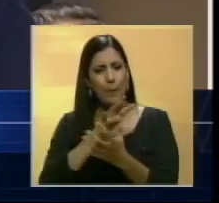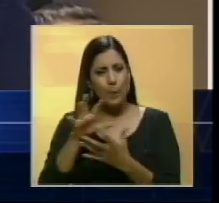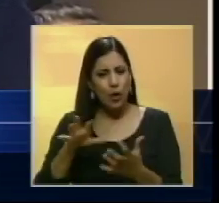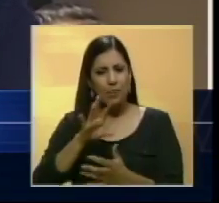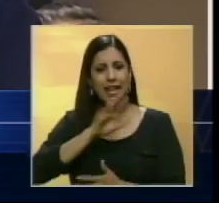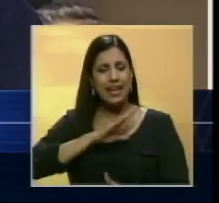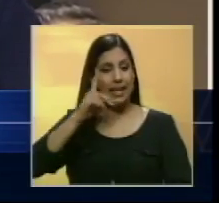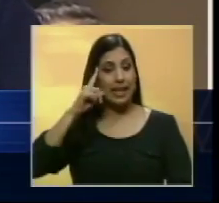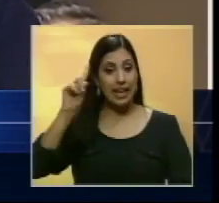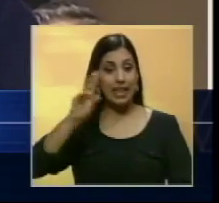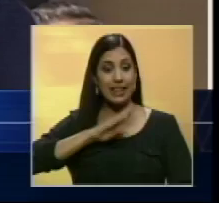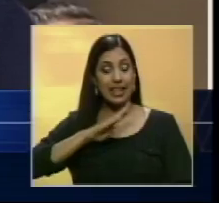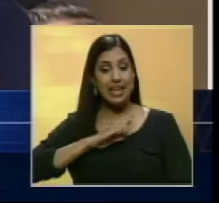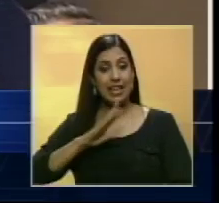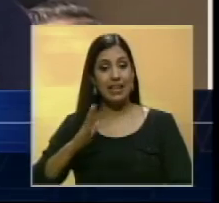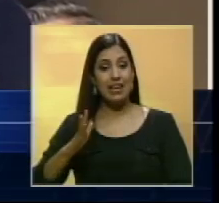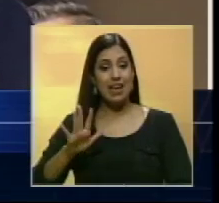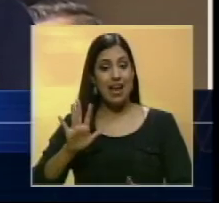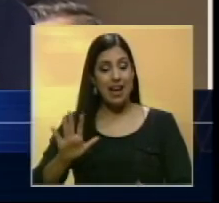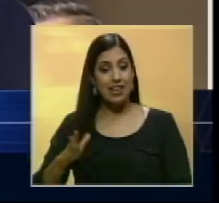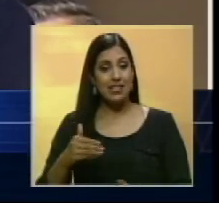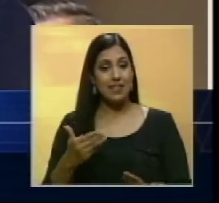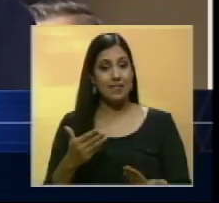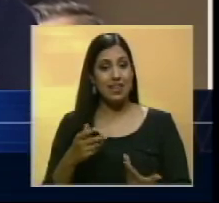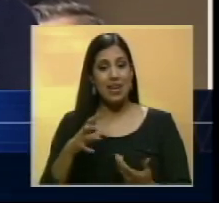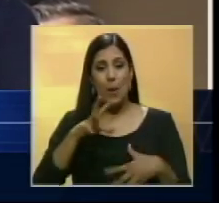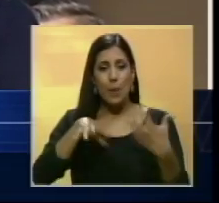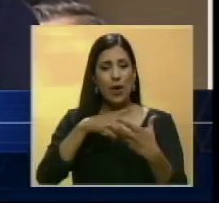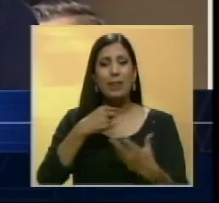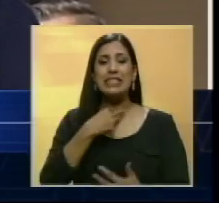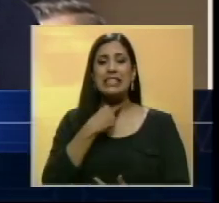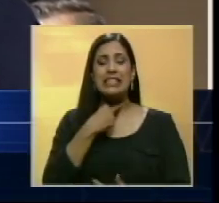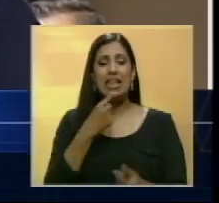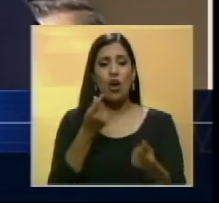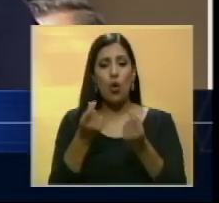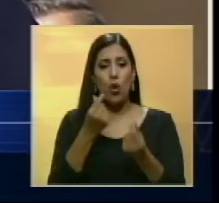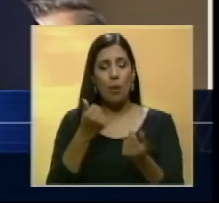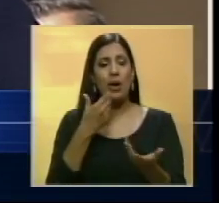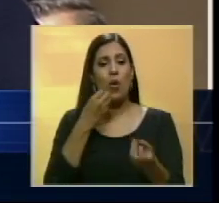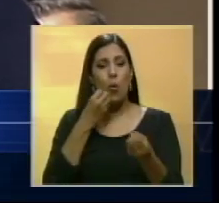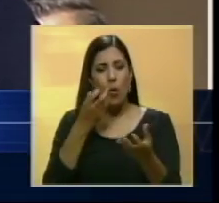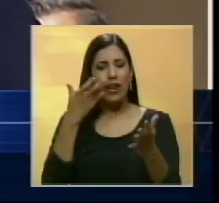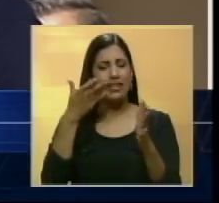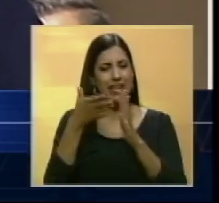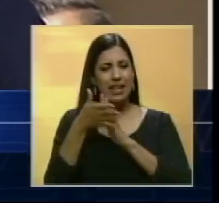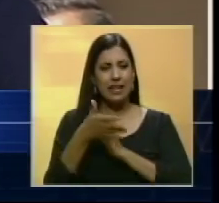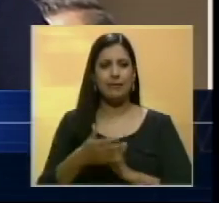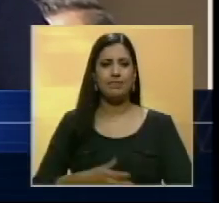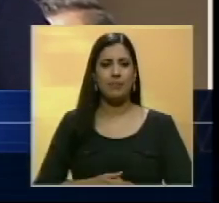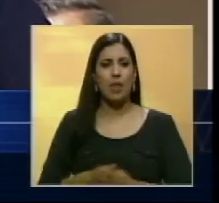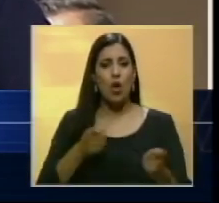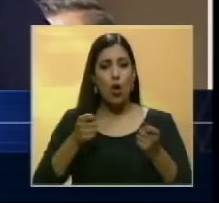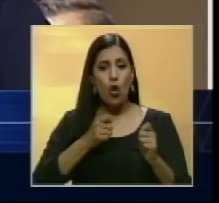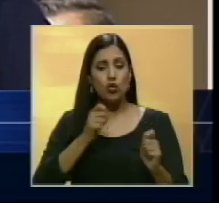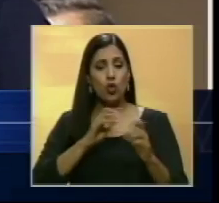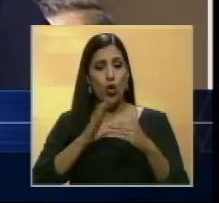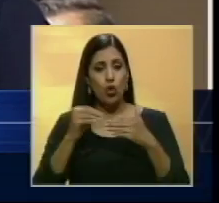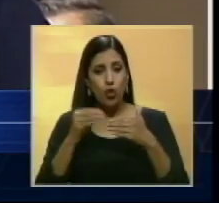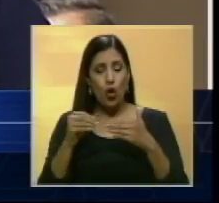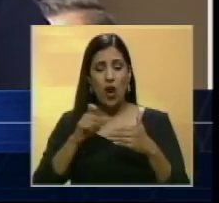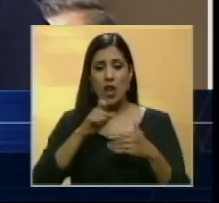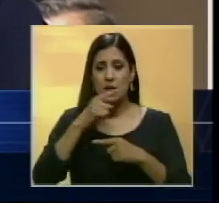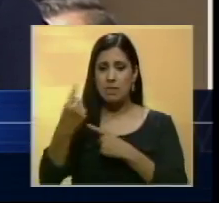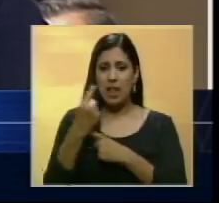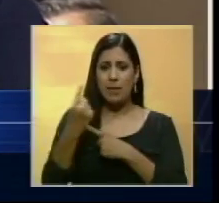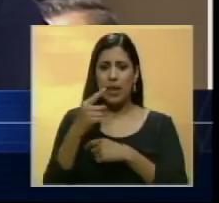que según ellos son los que están ocasionando la crisis económica. Ellos destacan lo que es el control de cambio